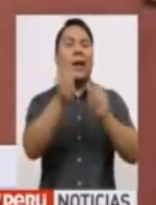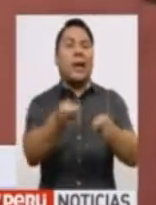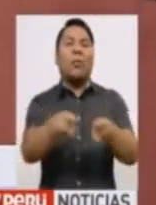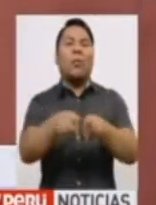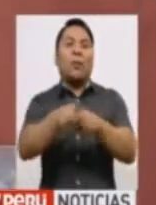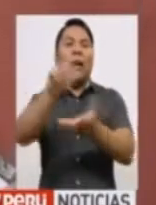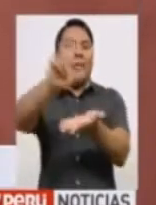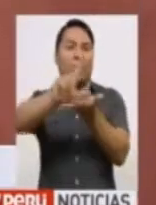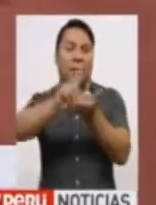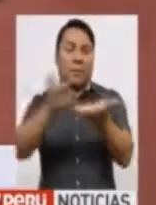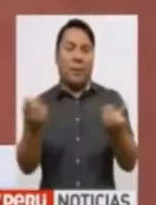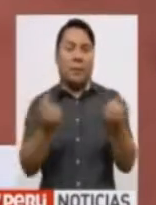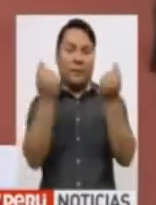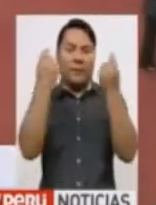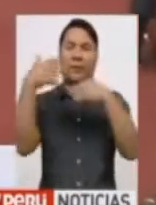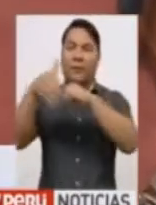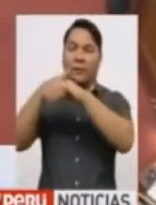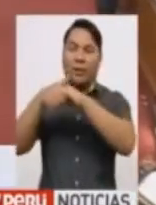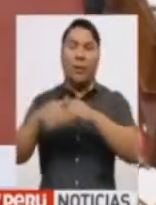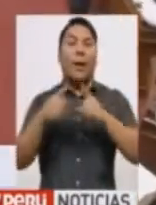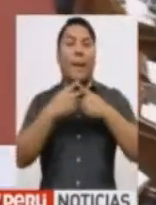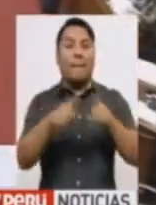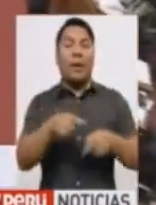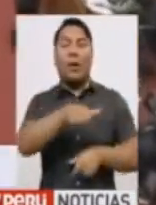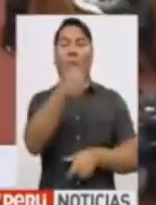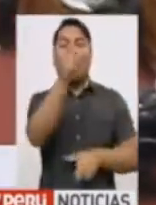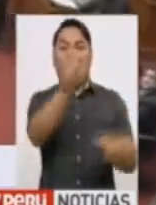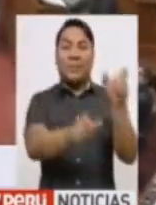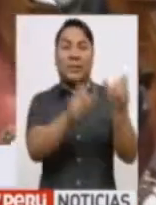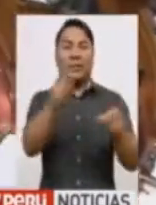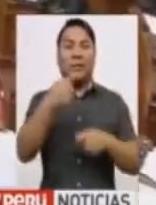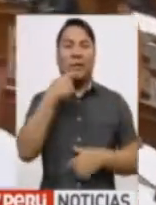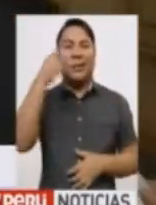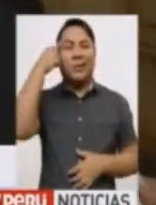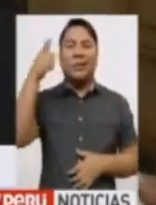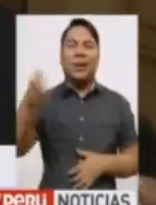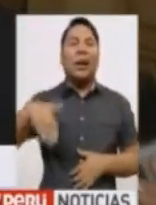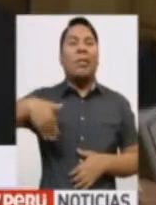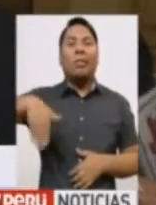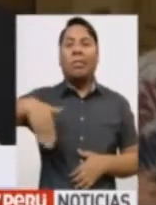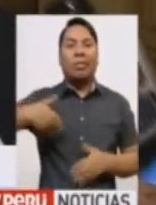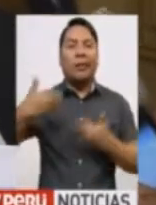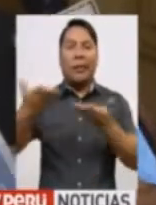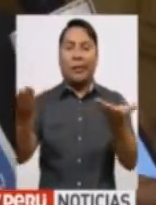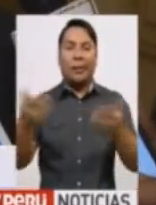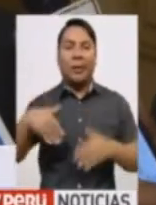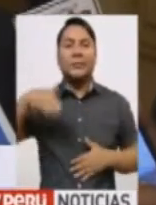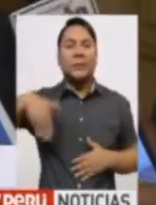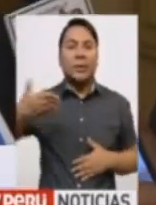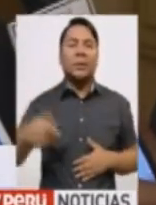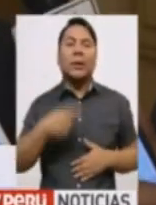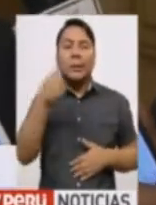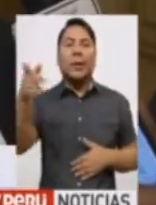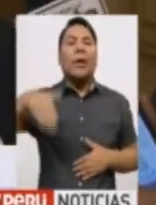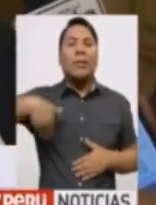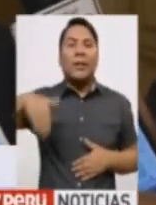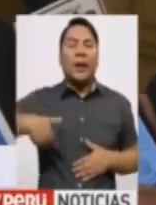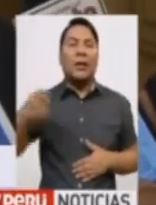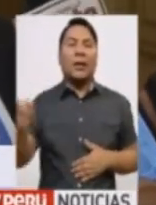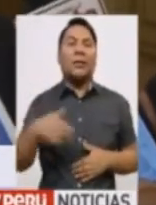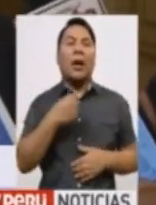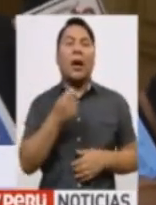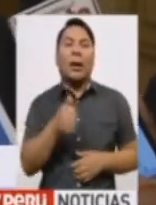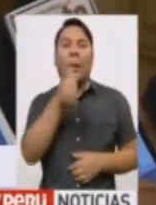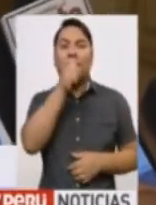Los parlamentarios de distintas bancadas calificaron esta decisión de tardía. Se ha demorado mucho, creo que debió haber sido una reacción